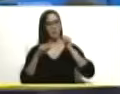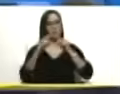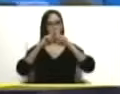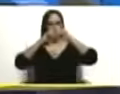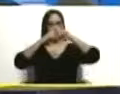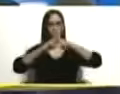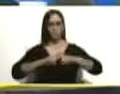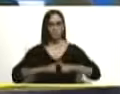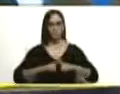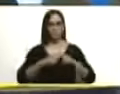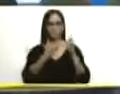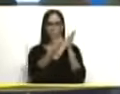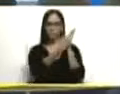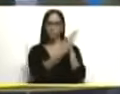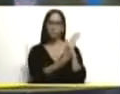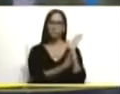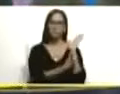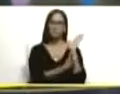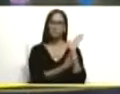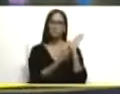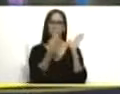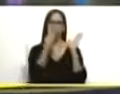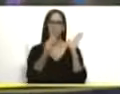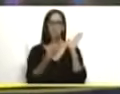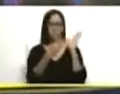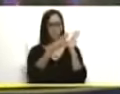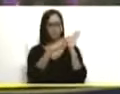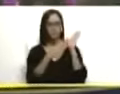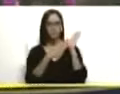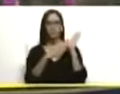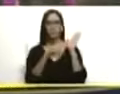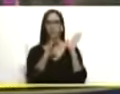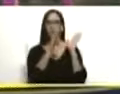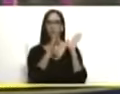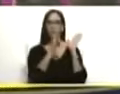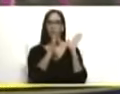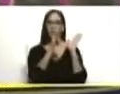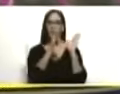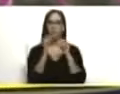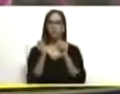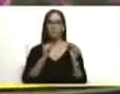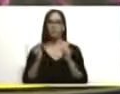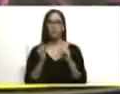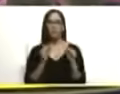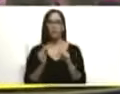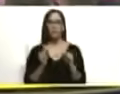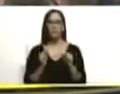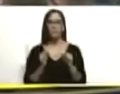para que ustedes lo analicen, lo difundan y lo lleven al debate.